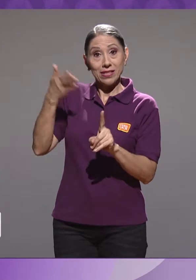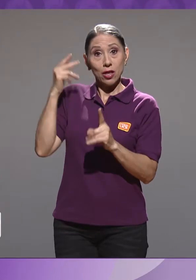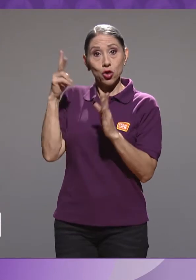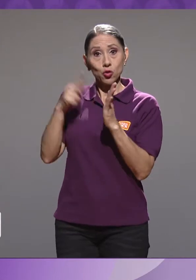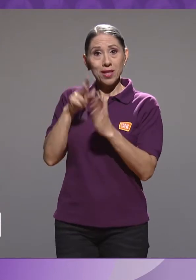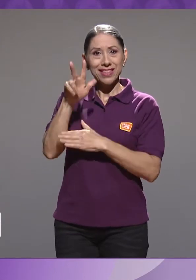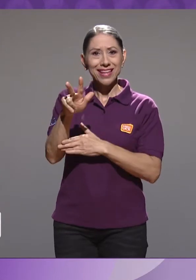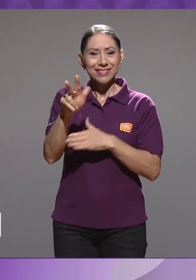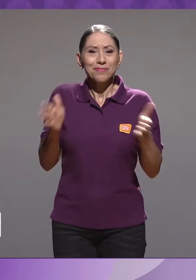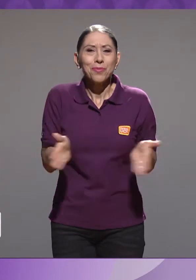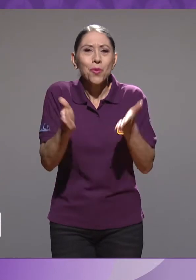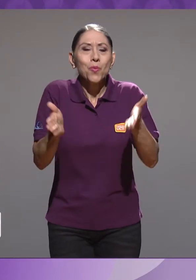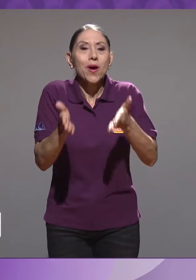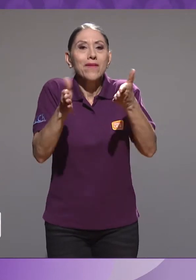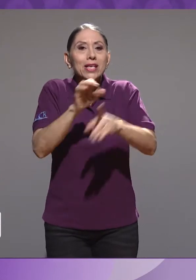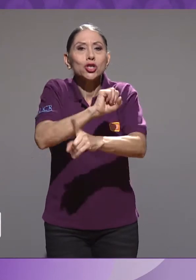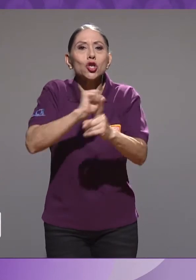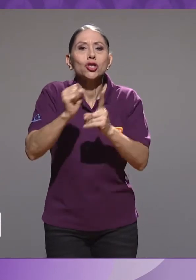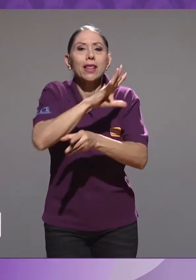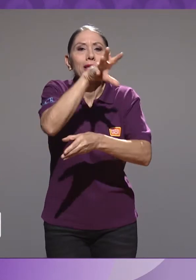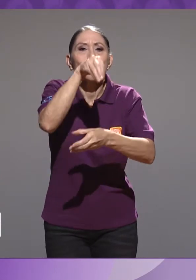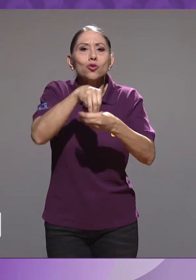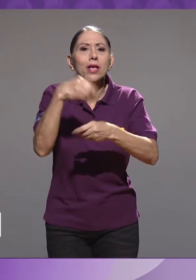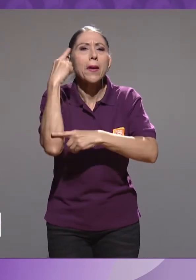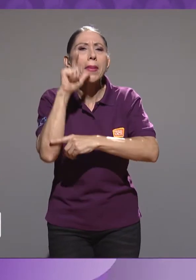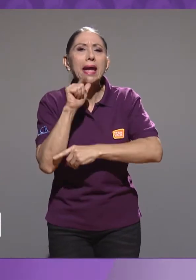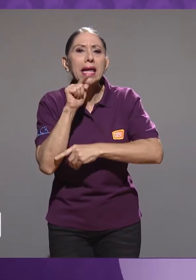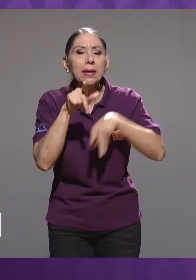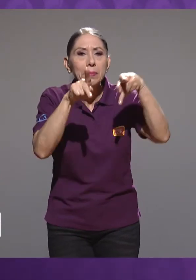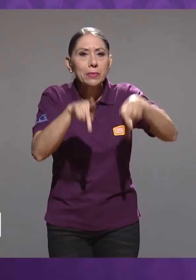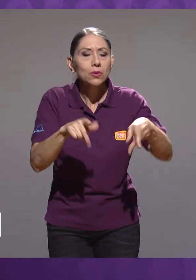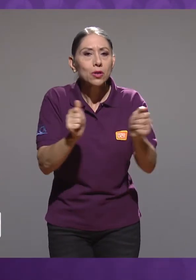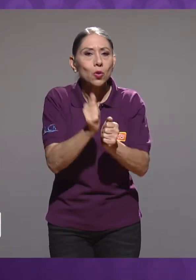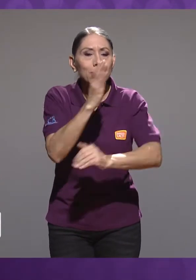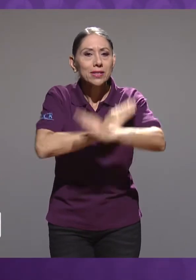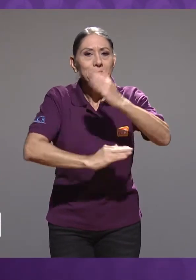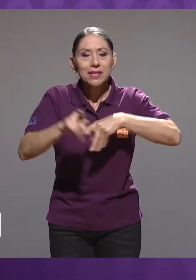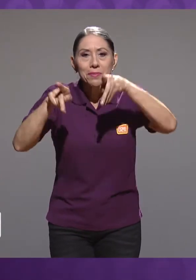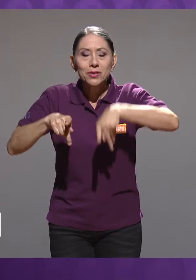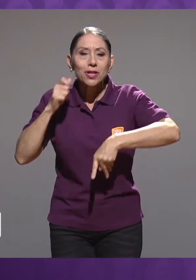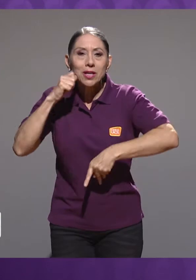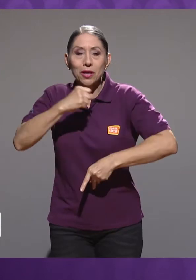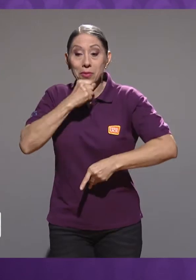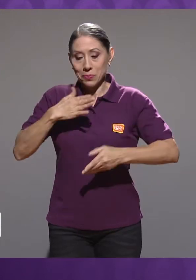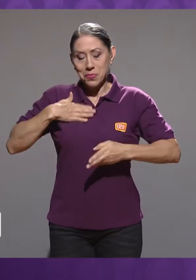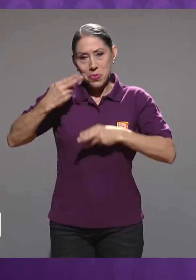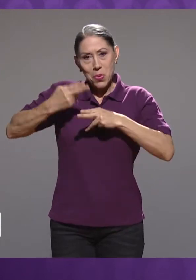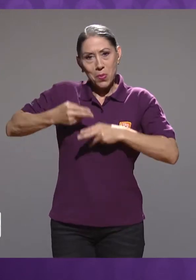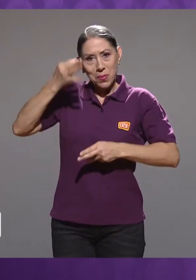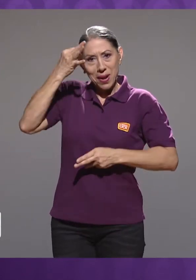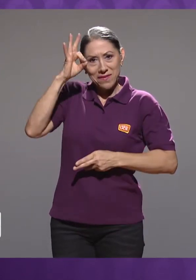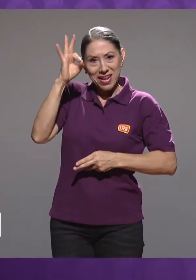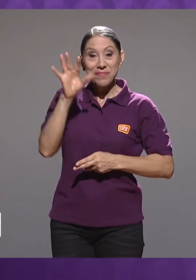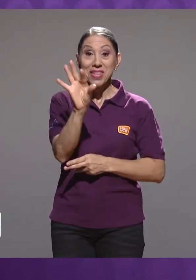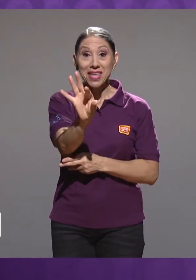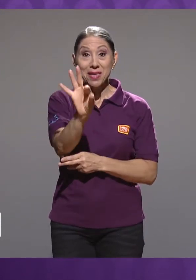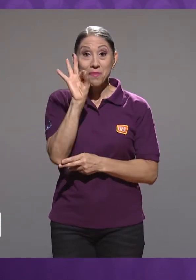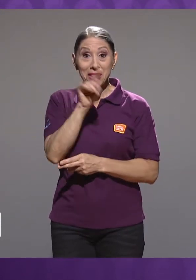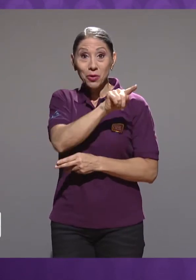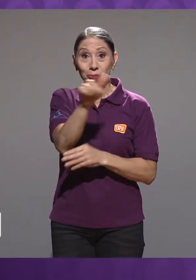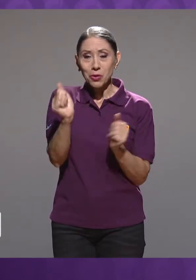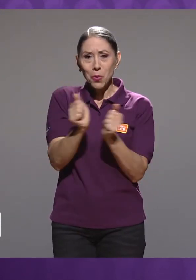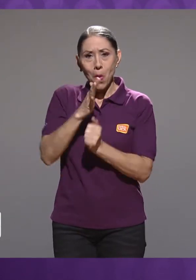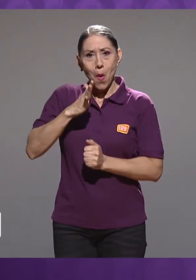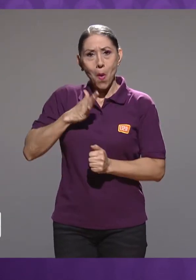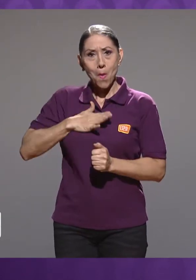sociedad más inclusiva para las personas con discapacidad y personas adultas mayores. Mi nombre es María Fernanda Jiménez y le invito a